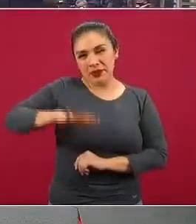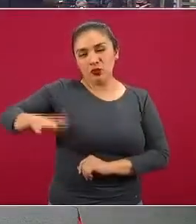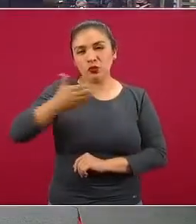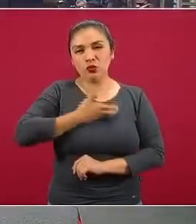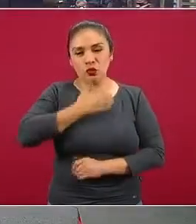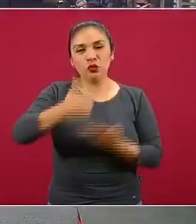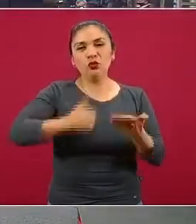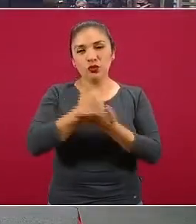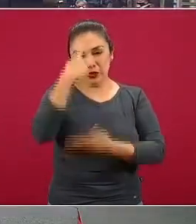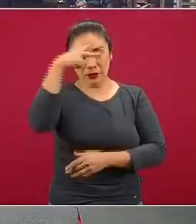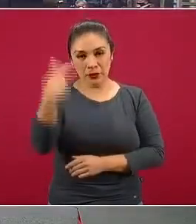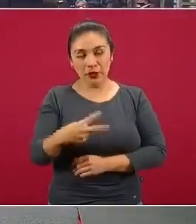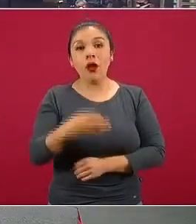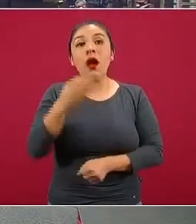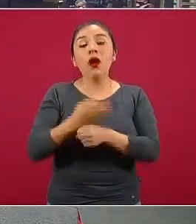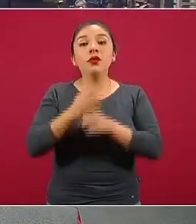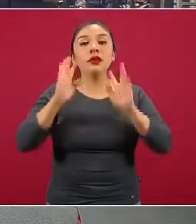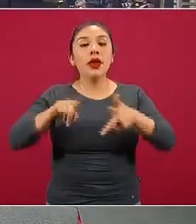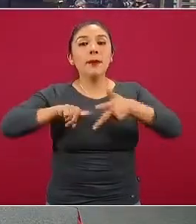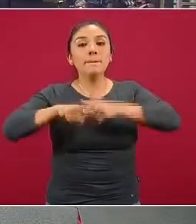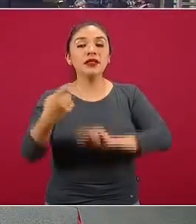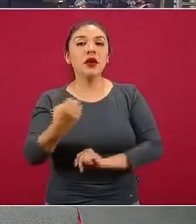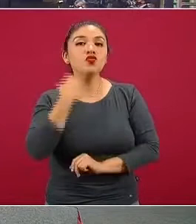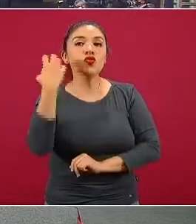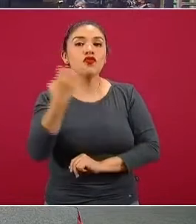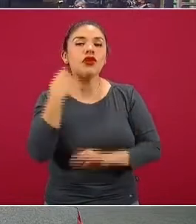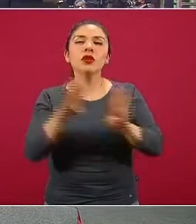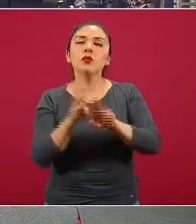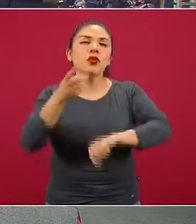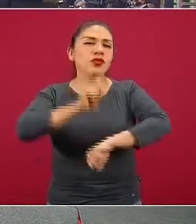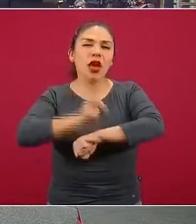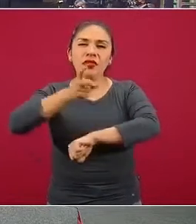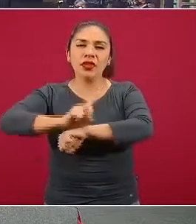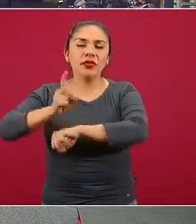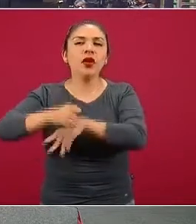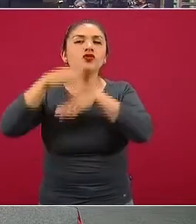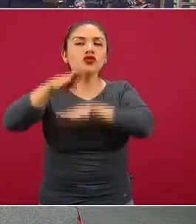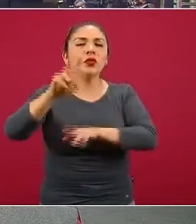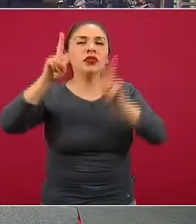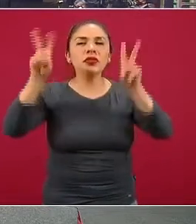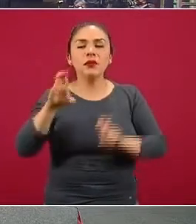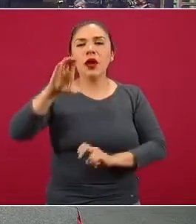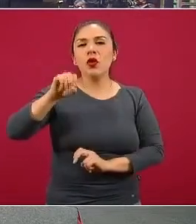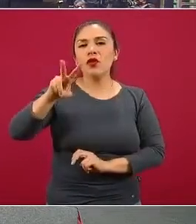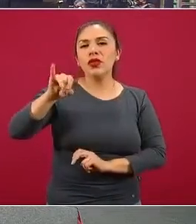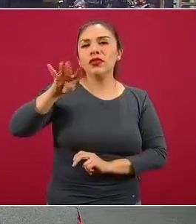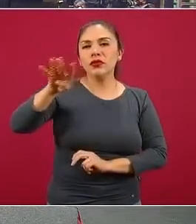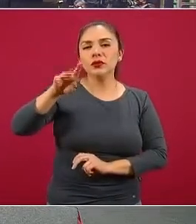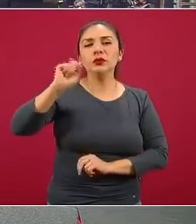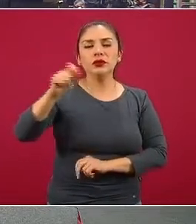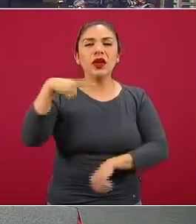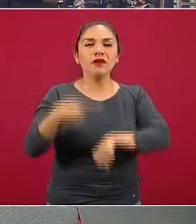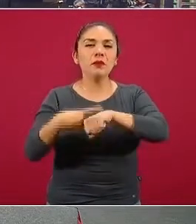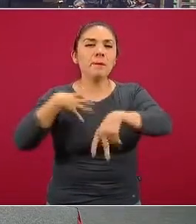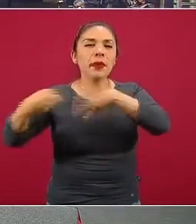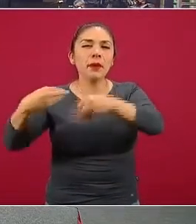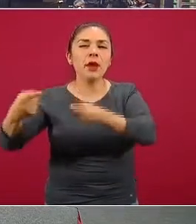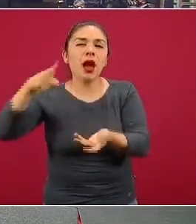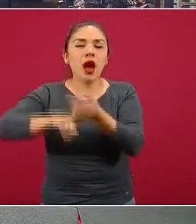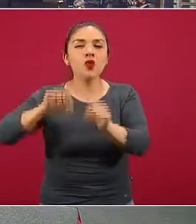México, en la Ciudad de México, y vamos a iniciar la conferencia de prensa diaria sobre COVID-19, la epidemia causada por el